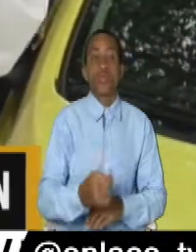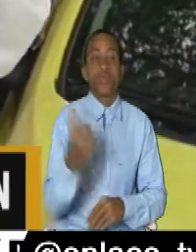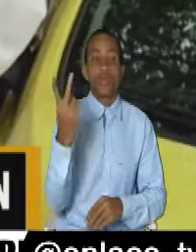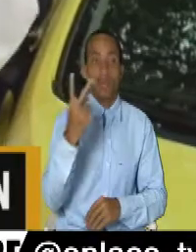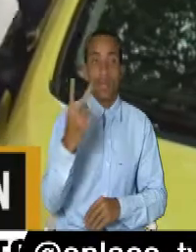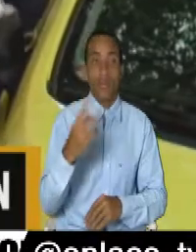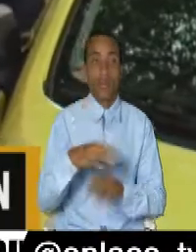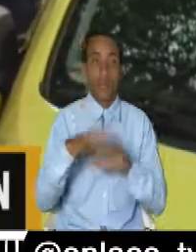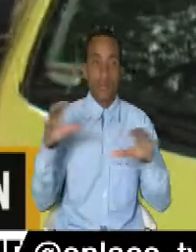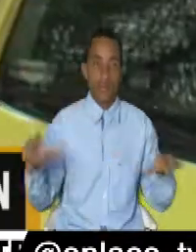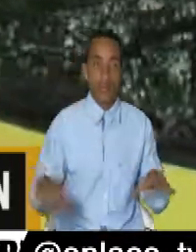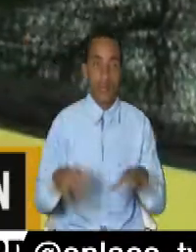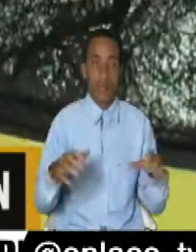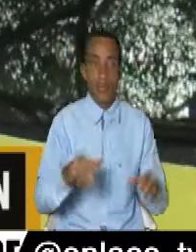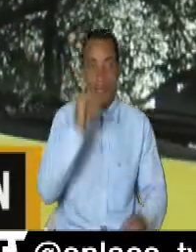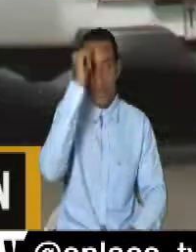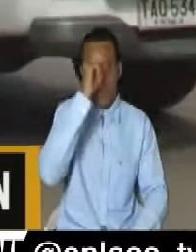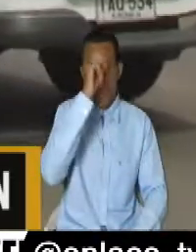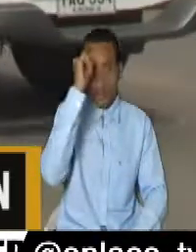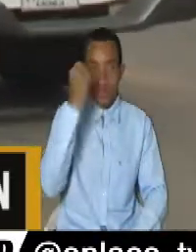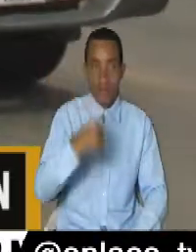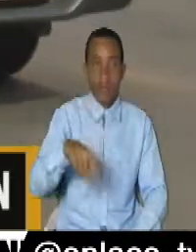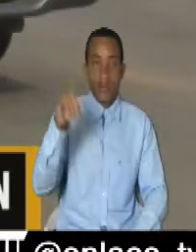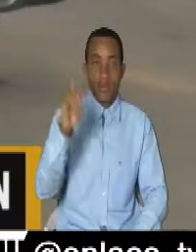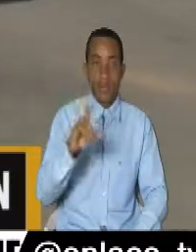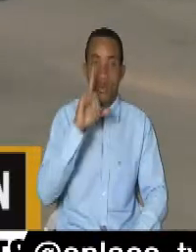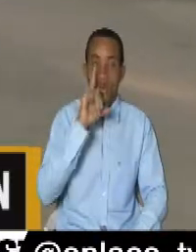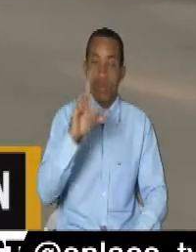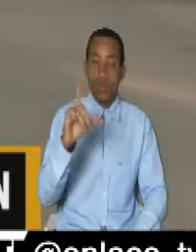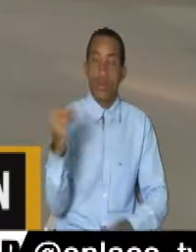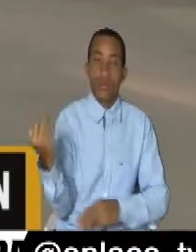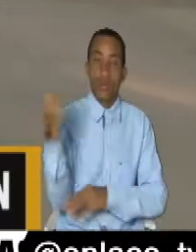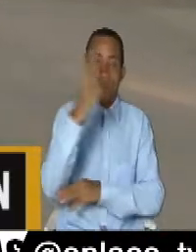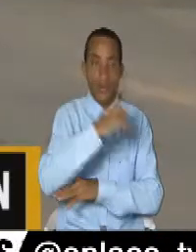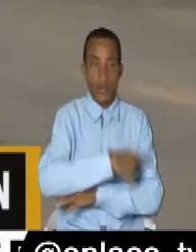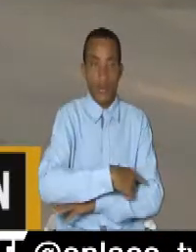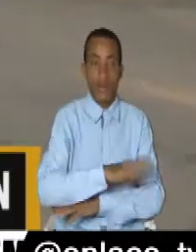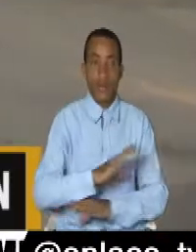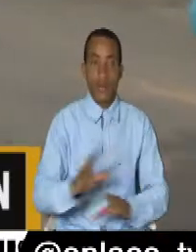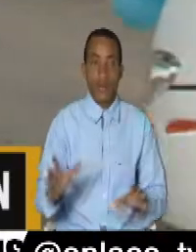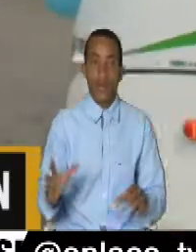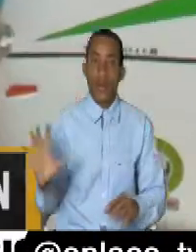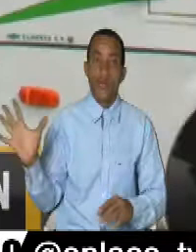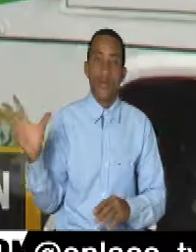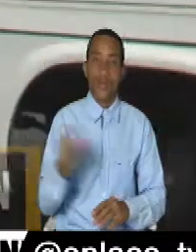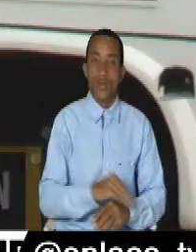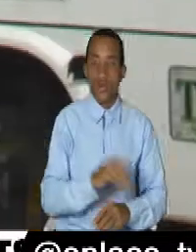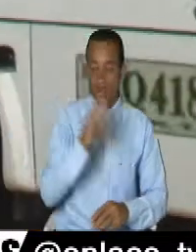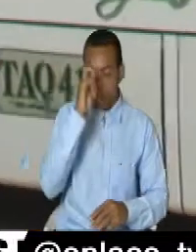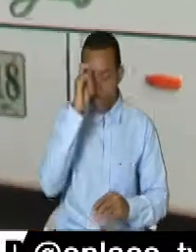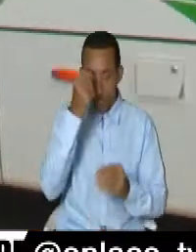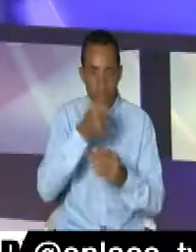que terminarán el domingo 16 de julio, día en el que la Virgen del Carmen recibirá todos los halagos.